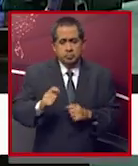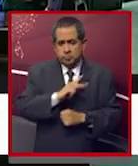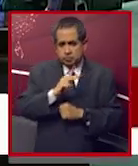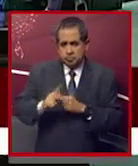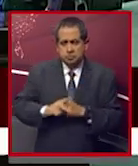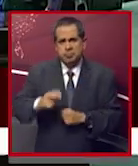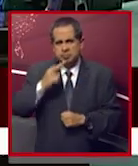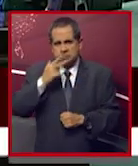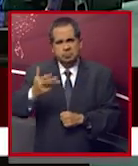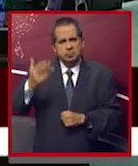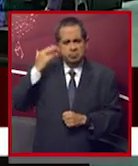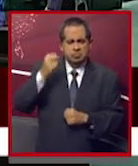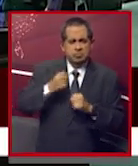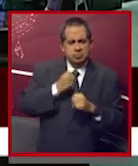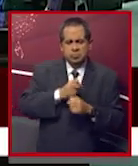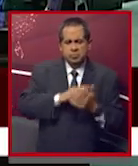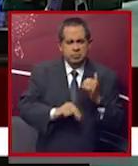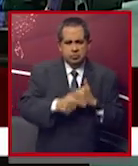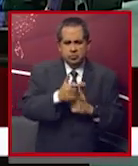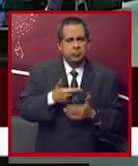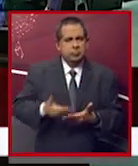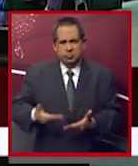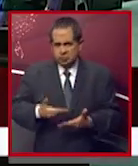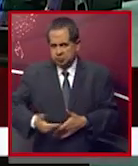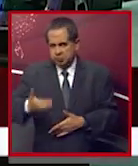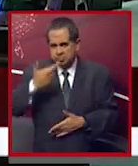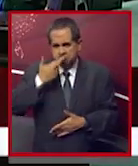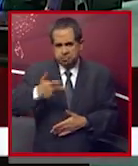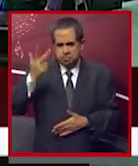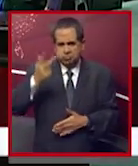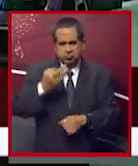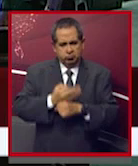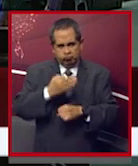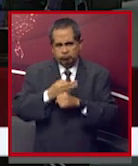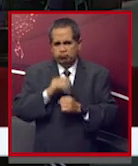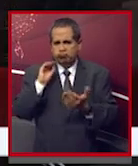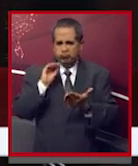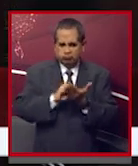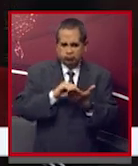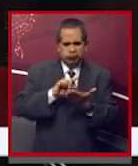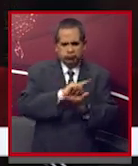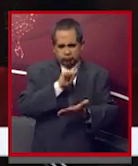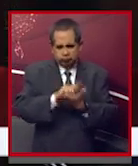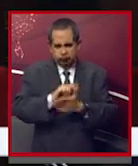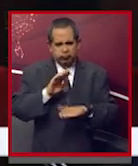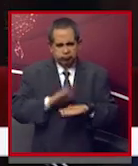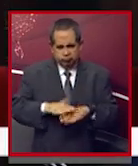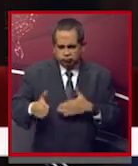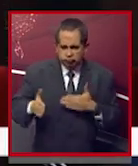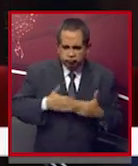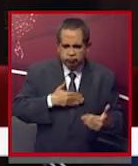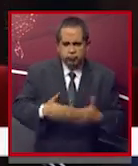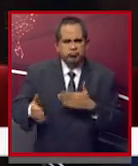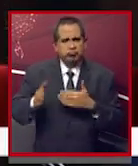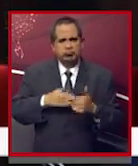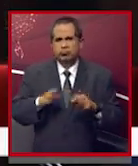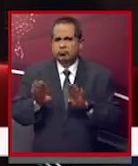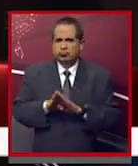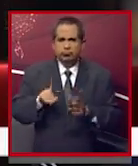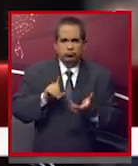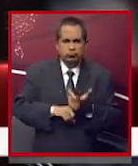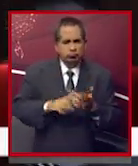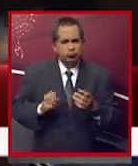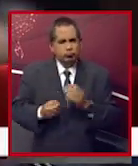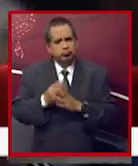mejor preparada que en 2012 e indicó que se cuenta con un andamiaje institucional más moderno y se implementaron diversas políticas públicas con